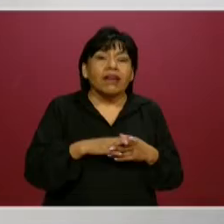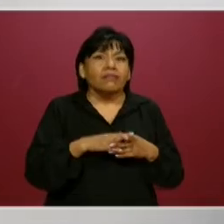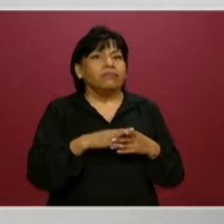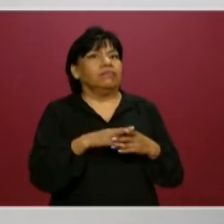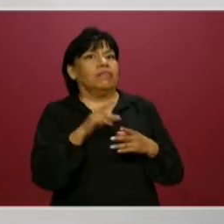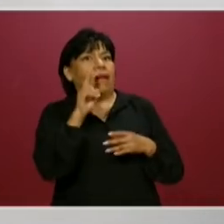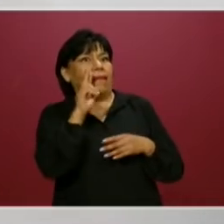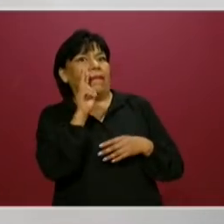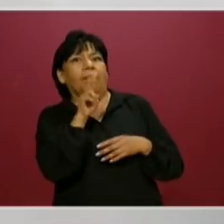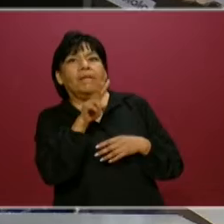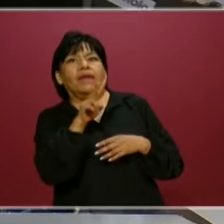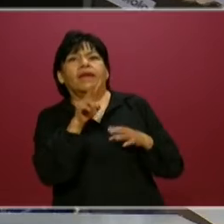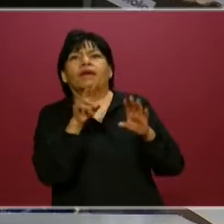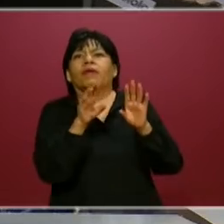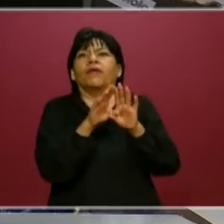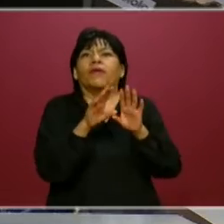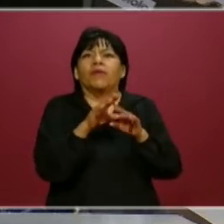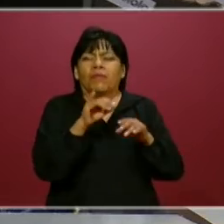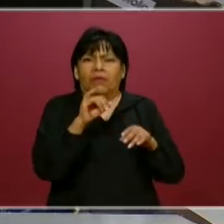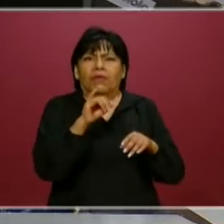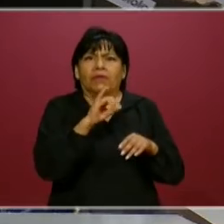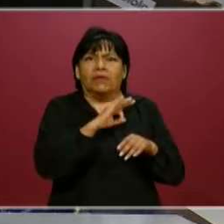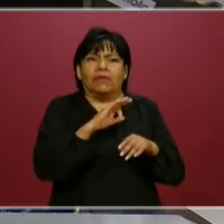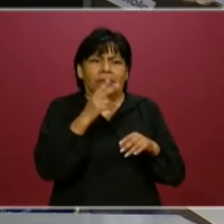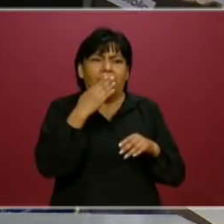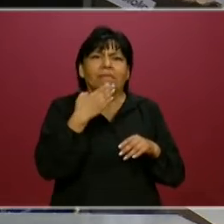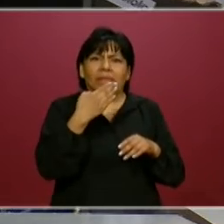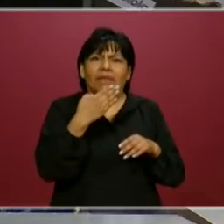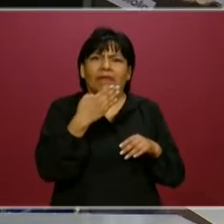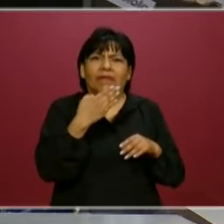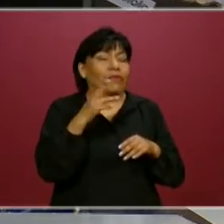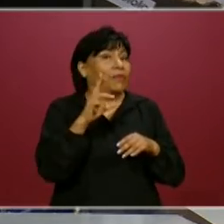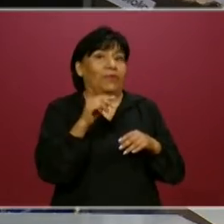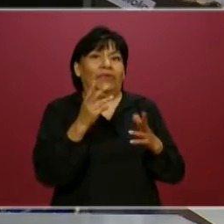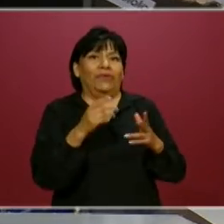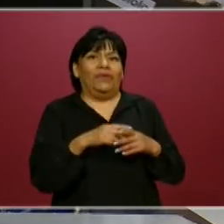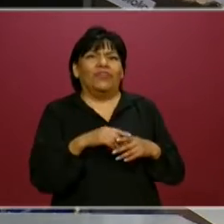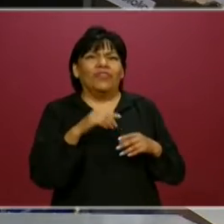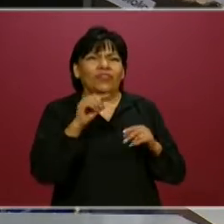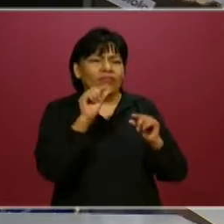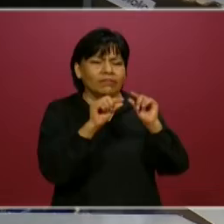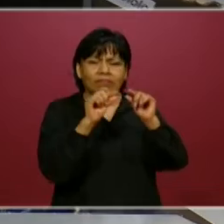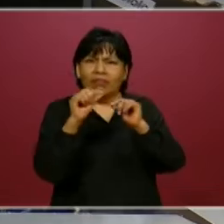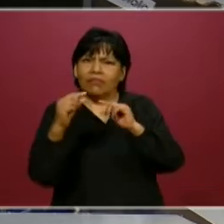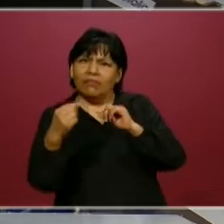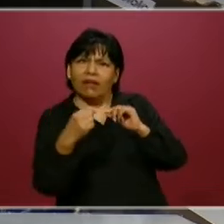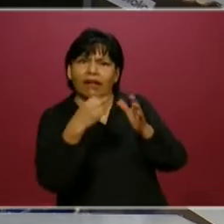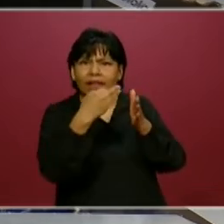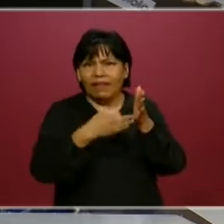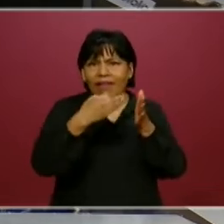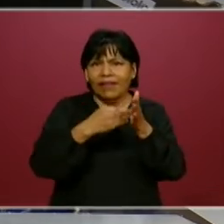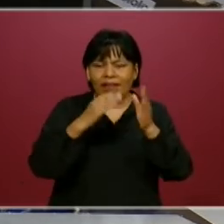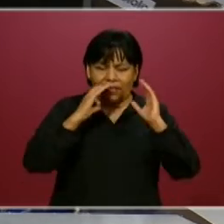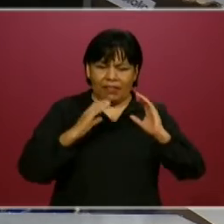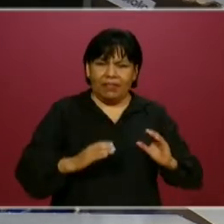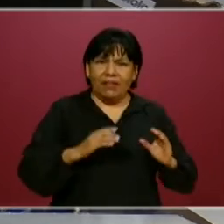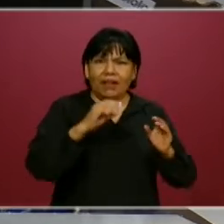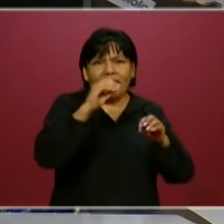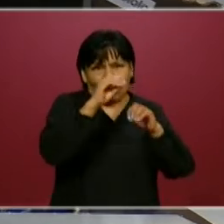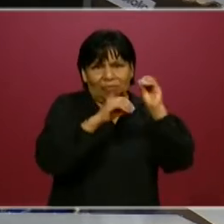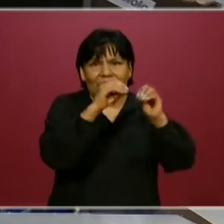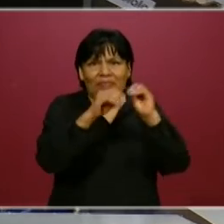pararlos para ver si funcionó de manera correcta la forma en la que colocamos las extremidades que les faltan